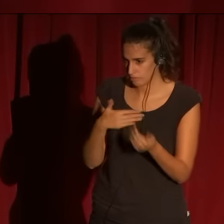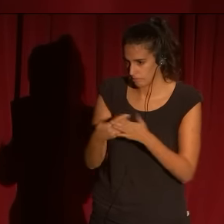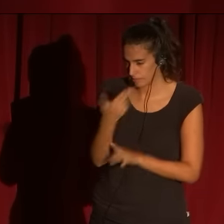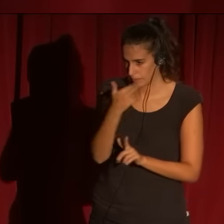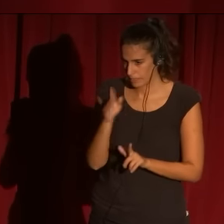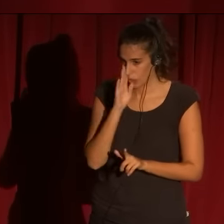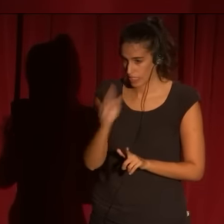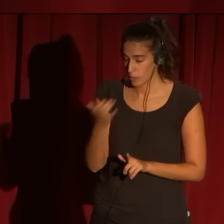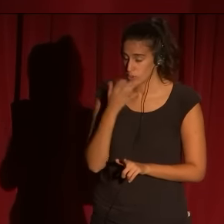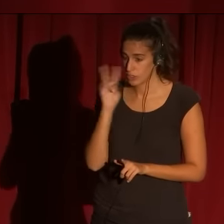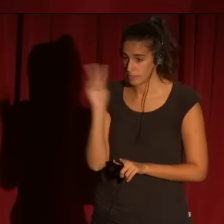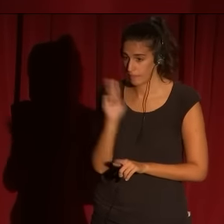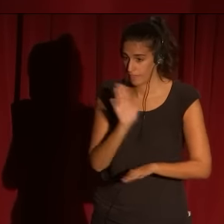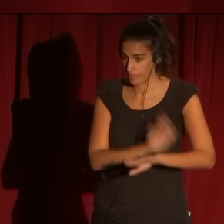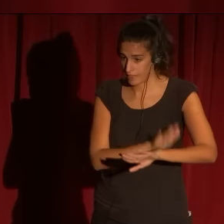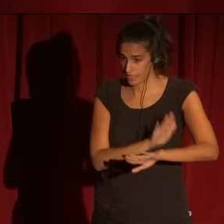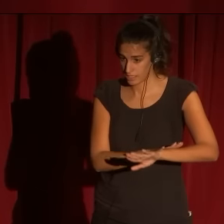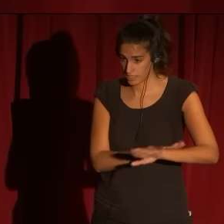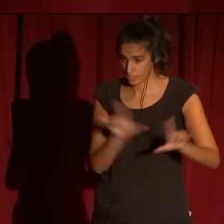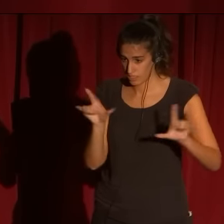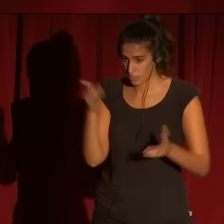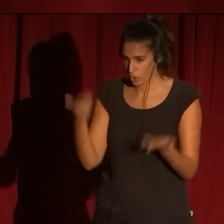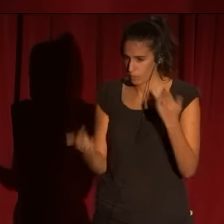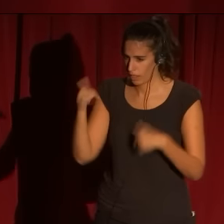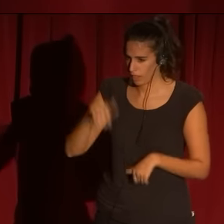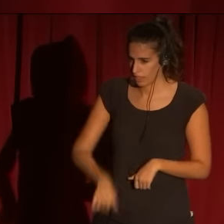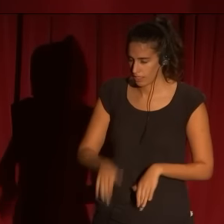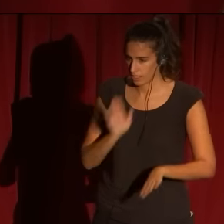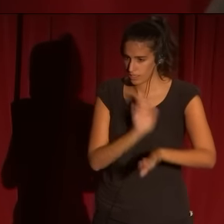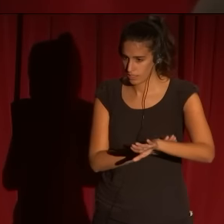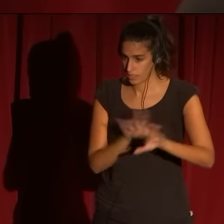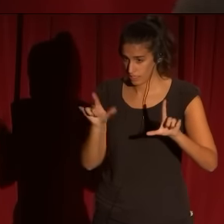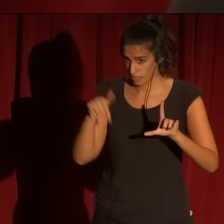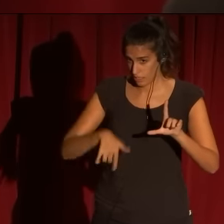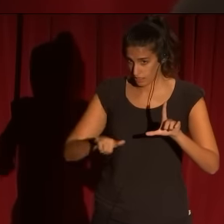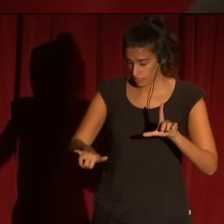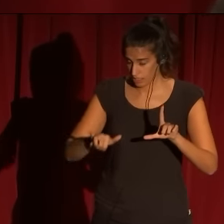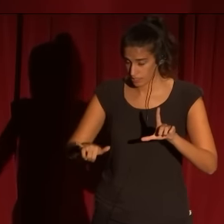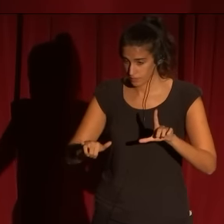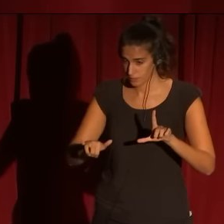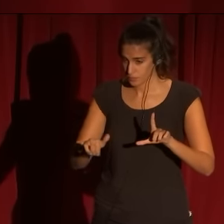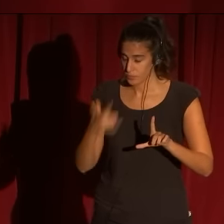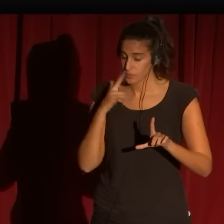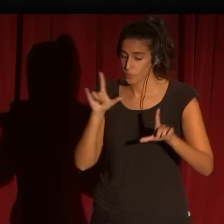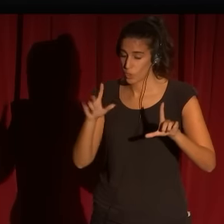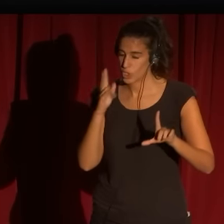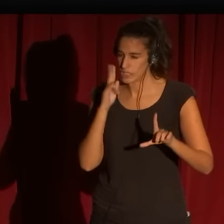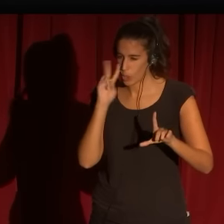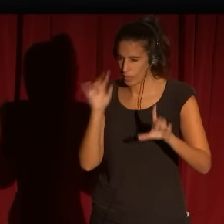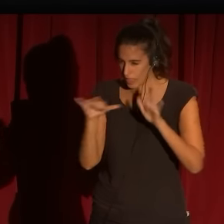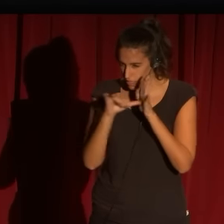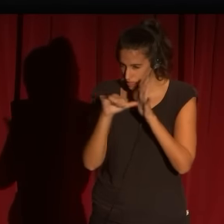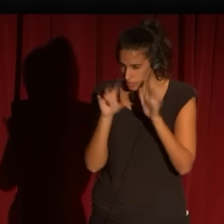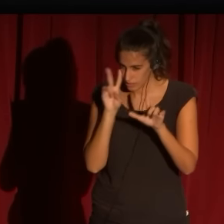embargo el que veis a su derecha y hay una comparación parecida en la exposición el que está a su derecha está en la exposición es un cuadro en el que si lo miráis muy de